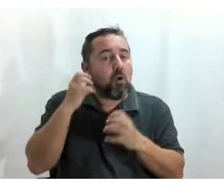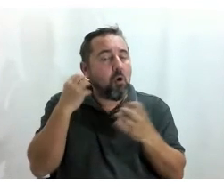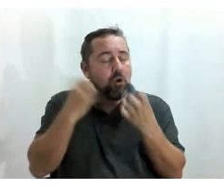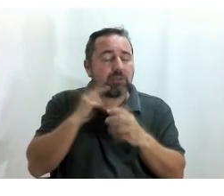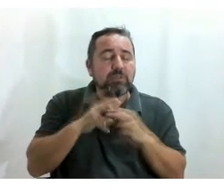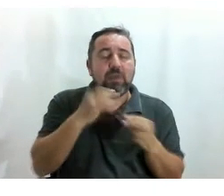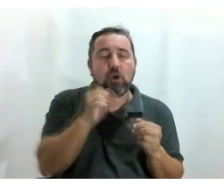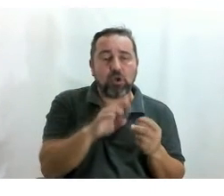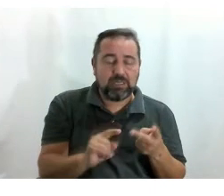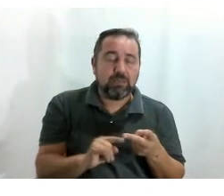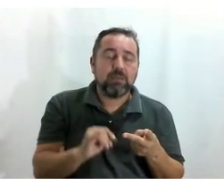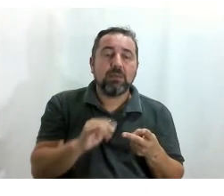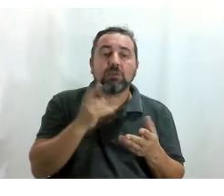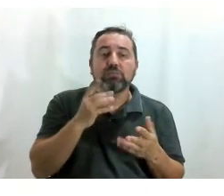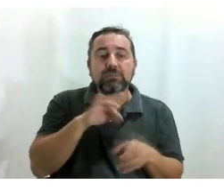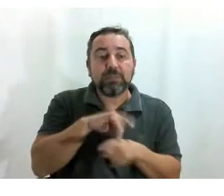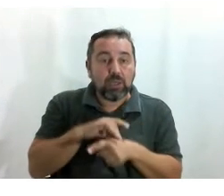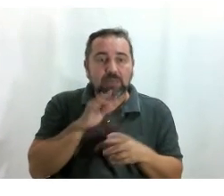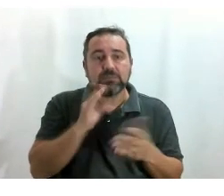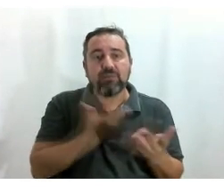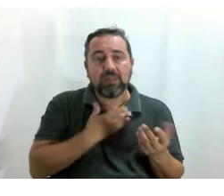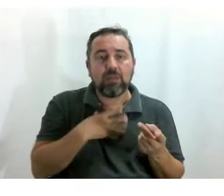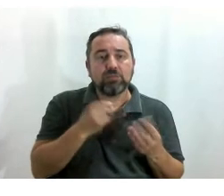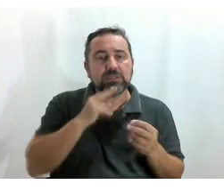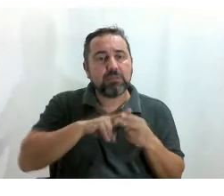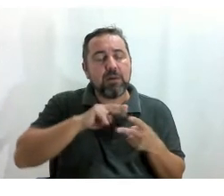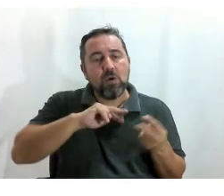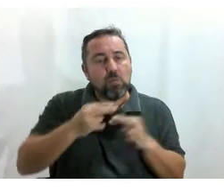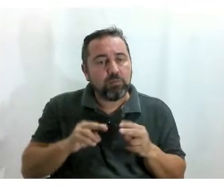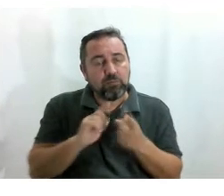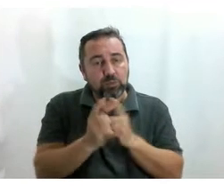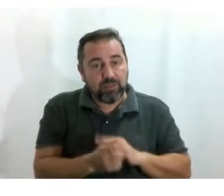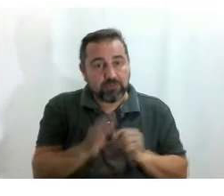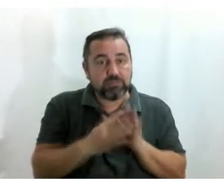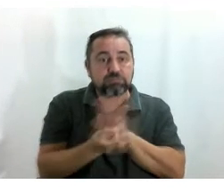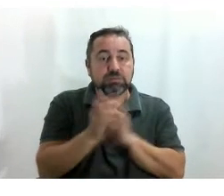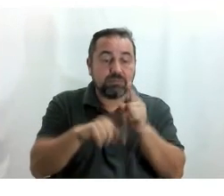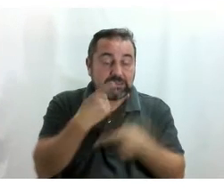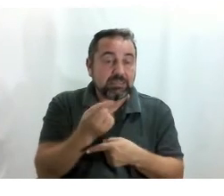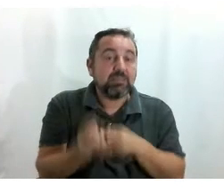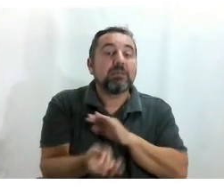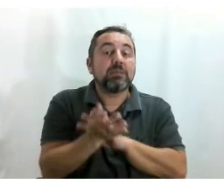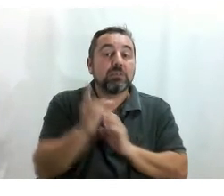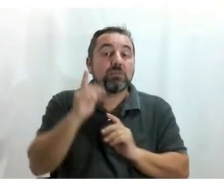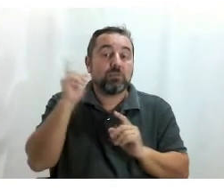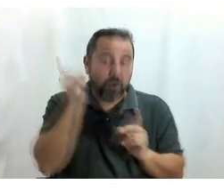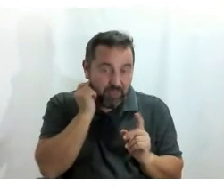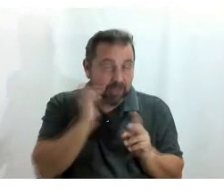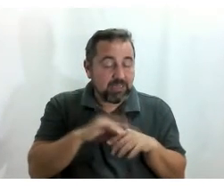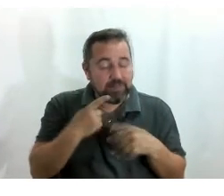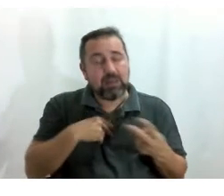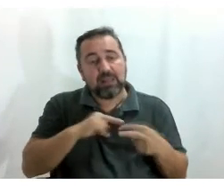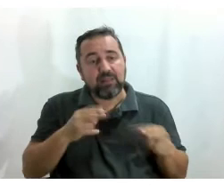de las patologías que están afectando, incluso muchas de las mutaciones que producen sordera, van asociadas también a